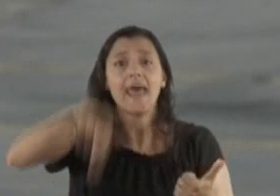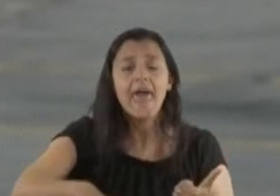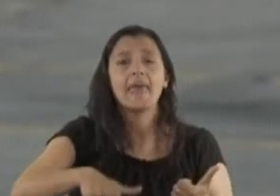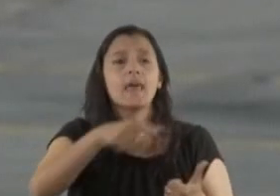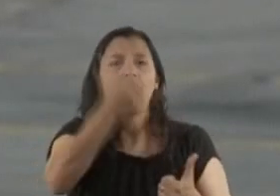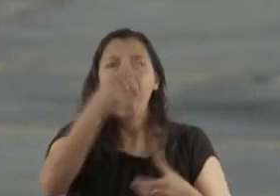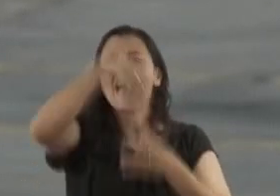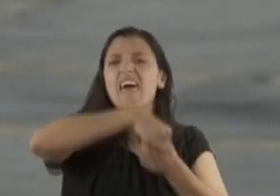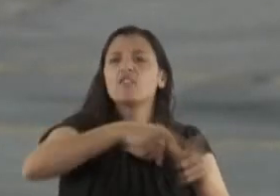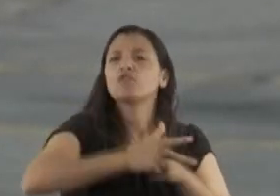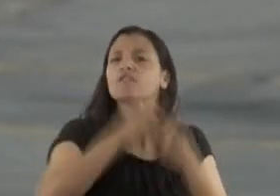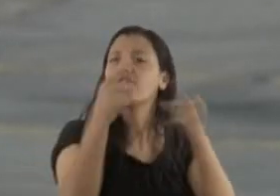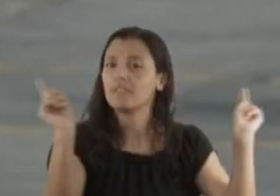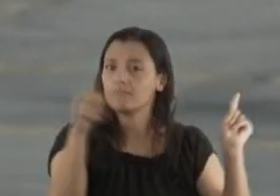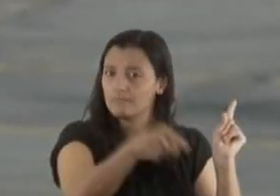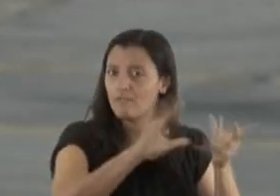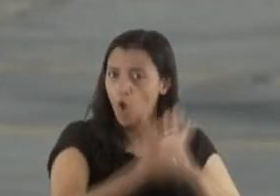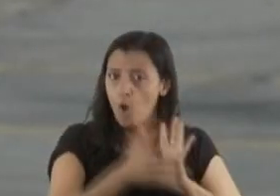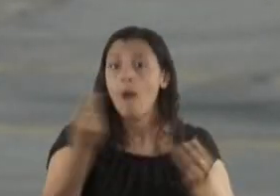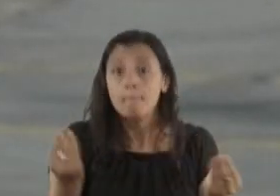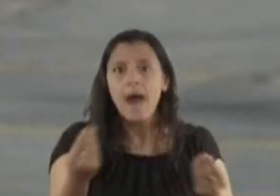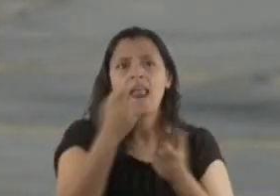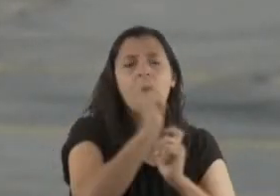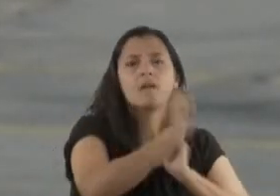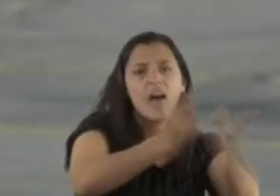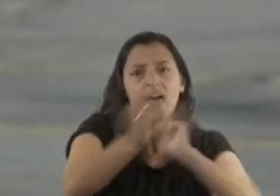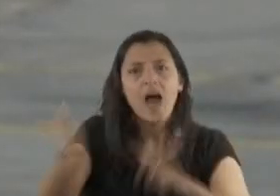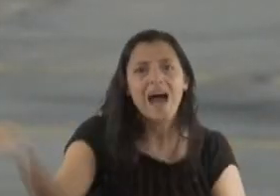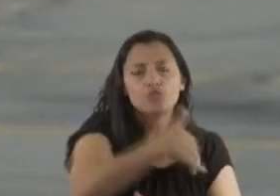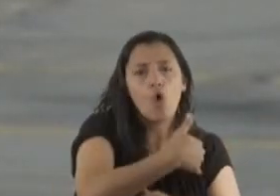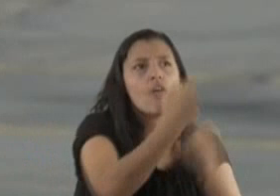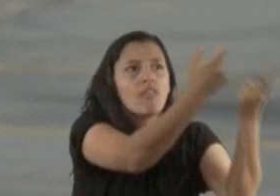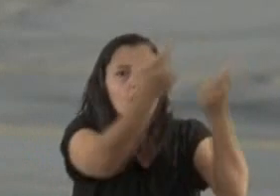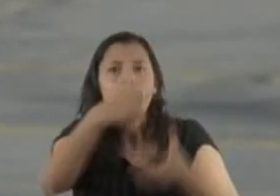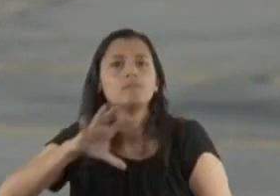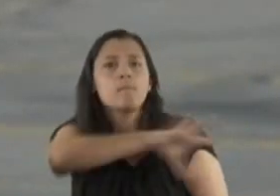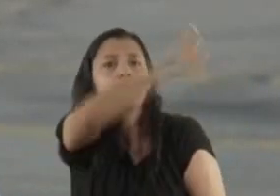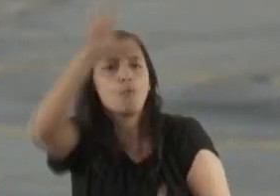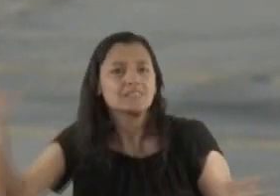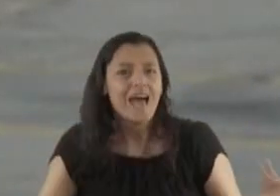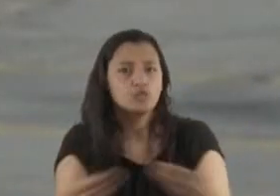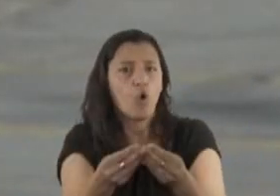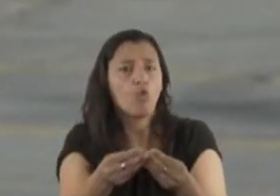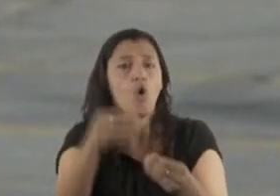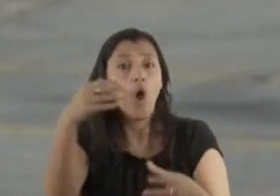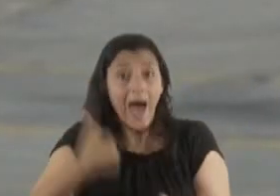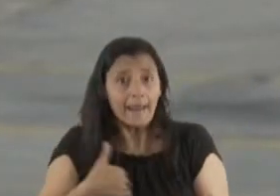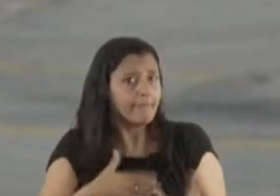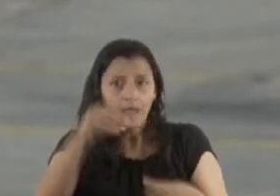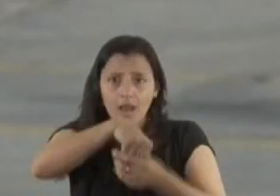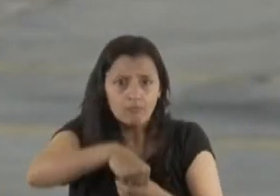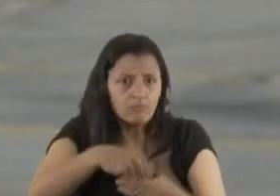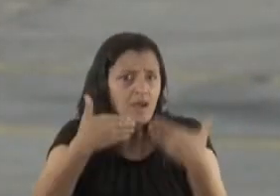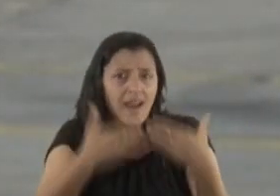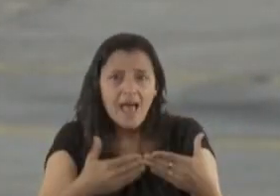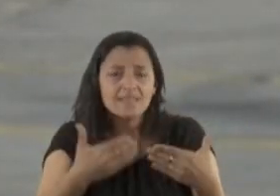con una tecnología distinta y poder proveer a la región argentina es parte estas vacunas digamos no pero argentina es